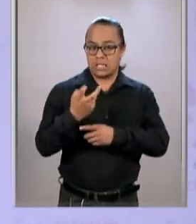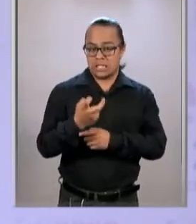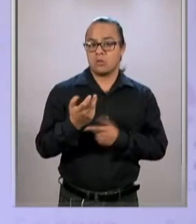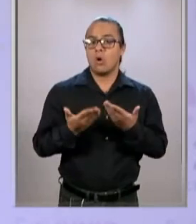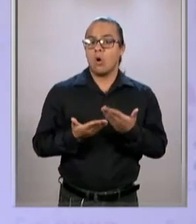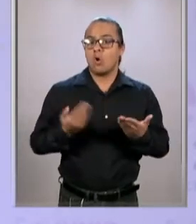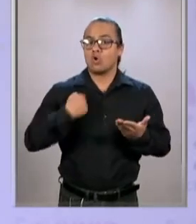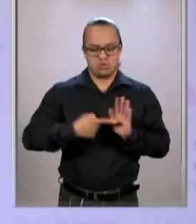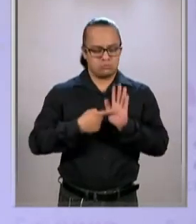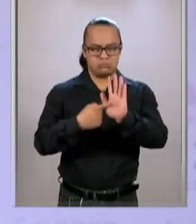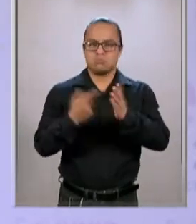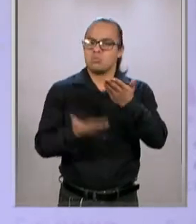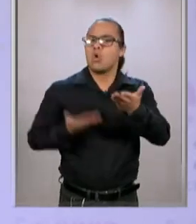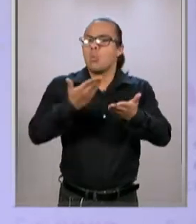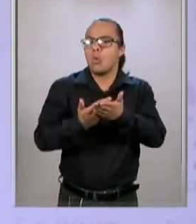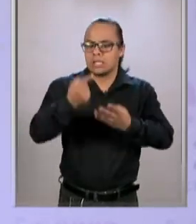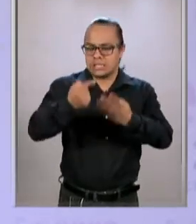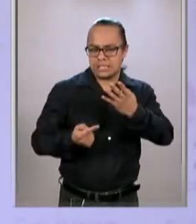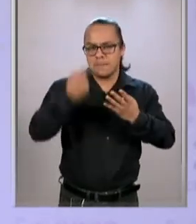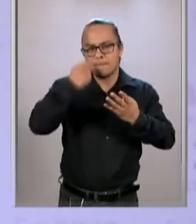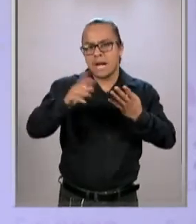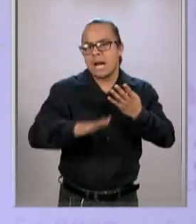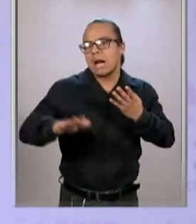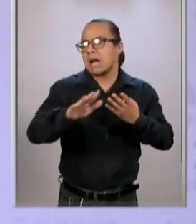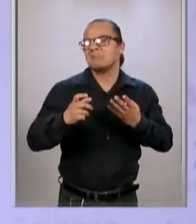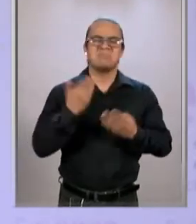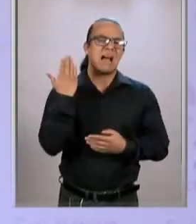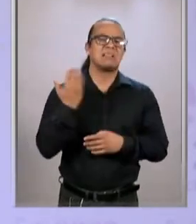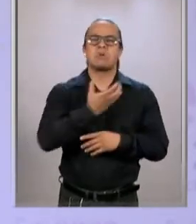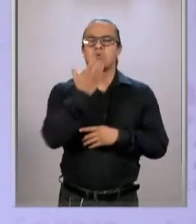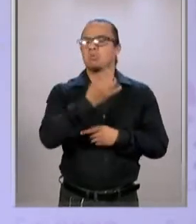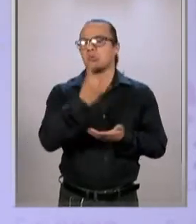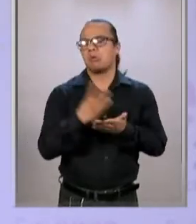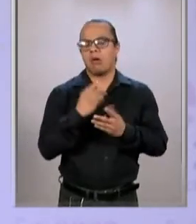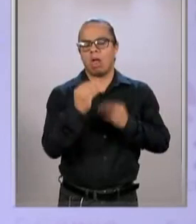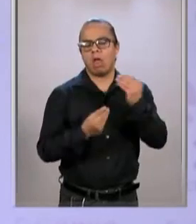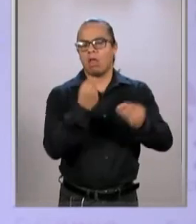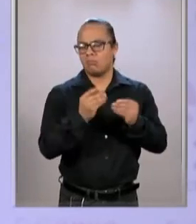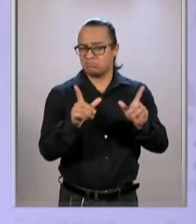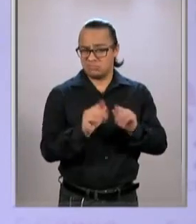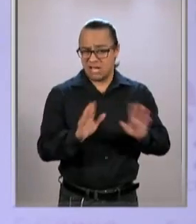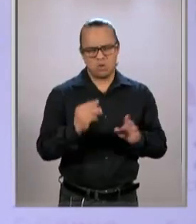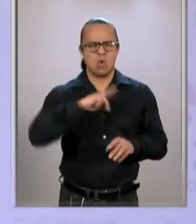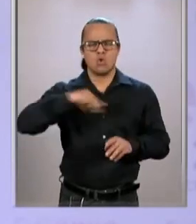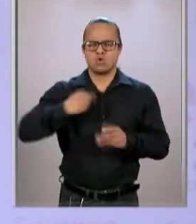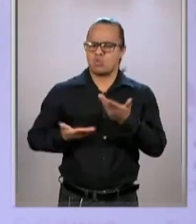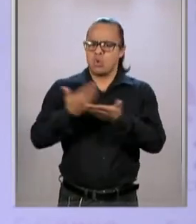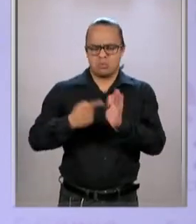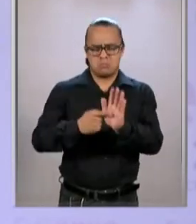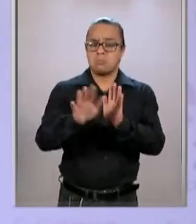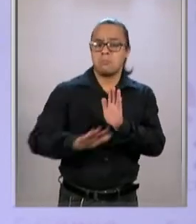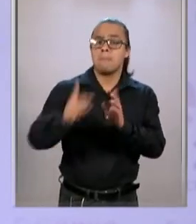a presentarles propuestas que fueron elaboradas no solamente como siempre se hace desde el escritorio. Aquí tenemos todas las propuestas que nos hicieron los